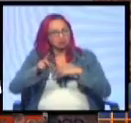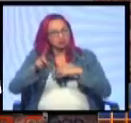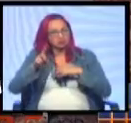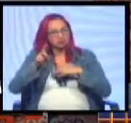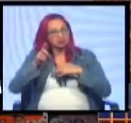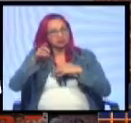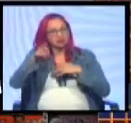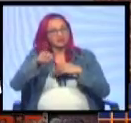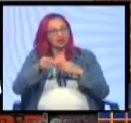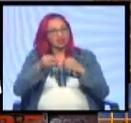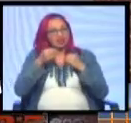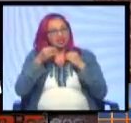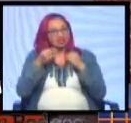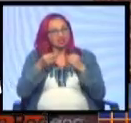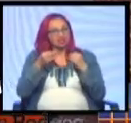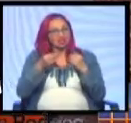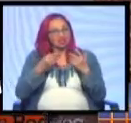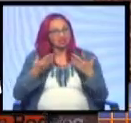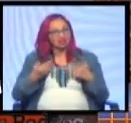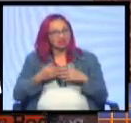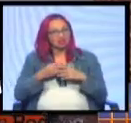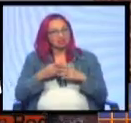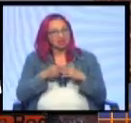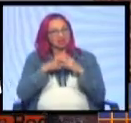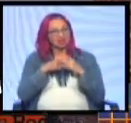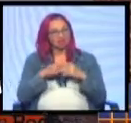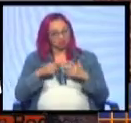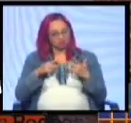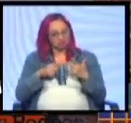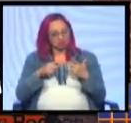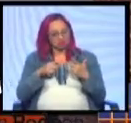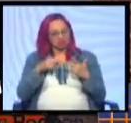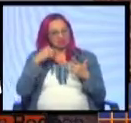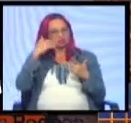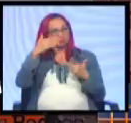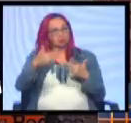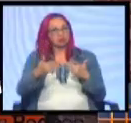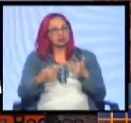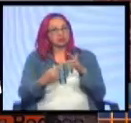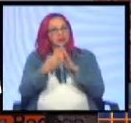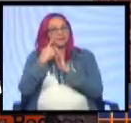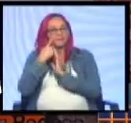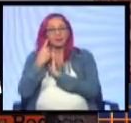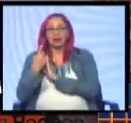la cantidad de premio? Y luego, con relación a la